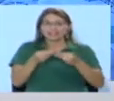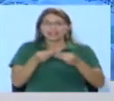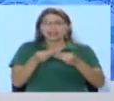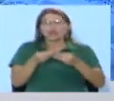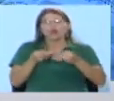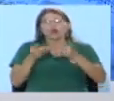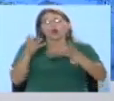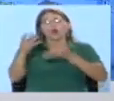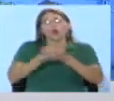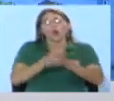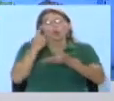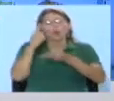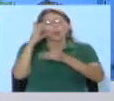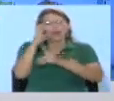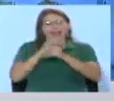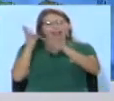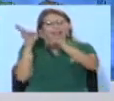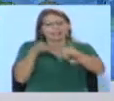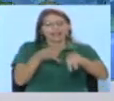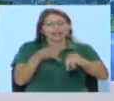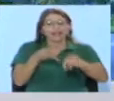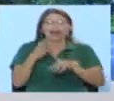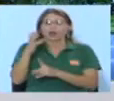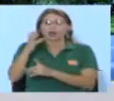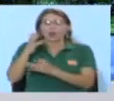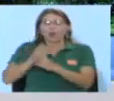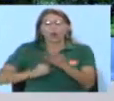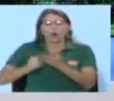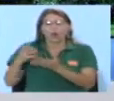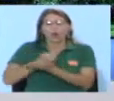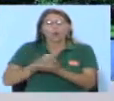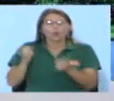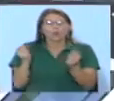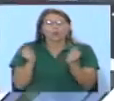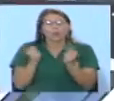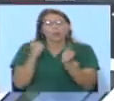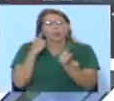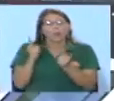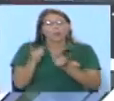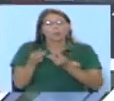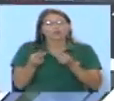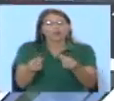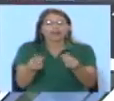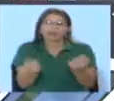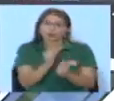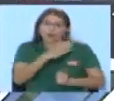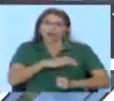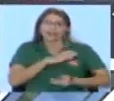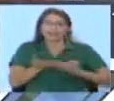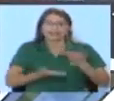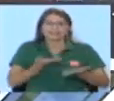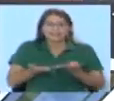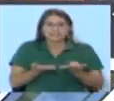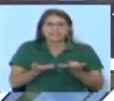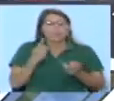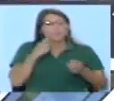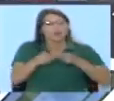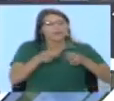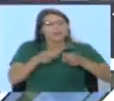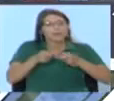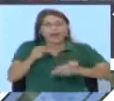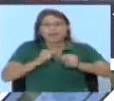con tarifa libre y con calidad de servicio, porque básicamente ahí es donde la competencia regula el mercado y como además vamos a tener